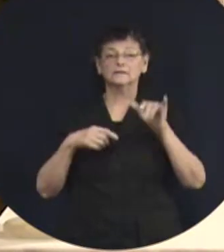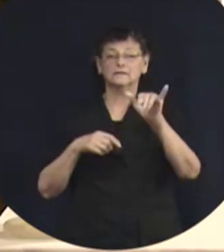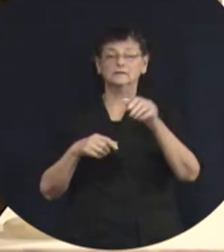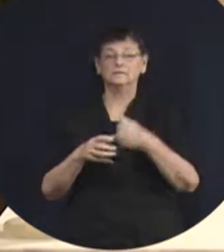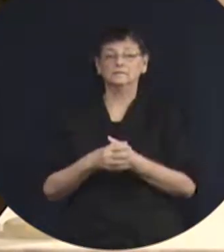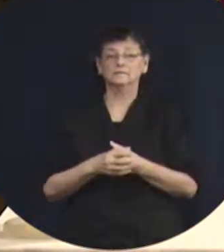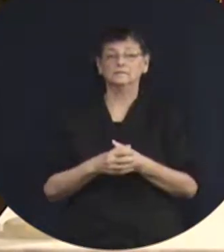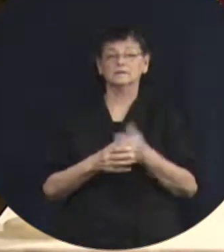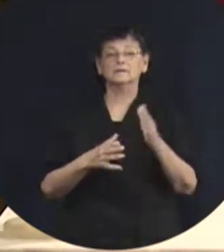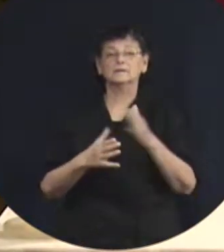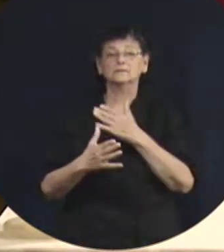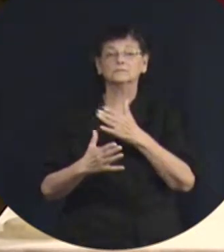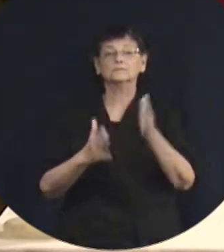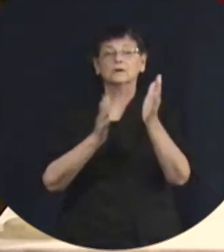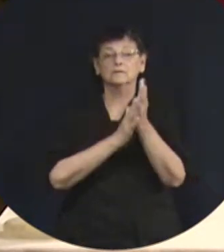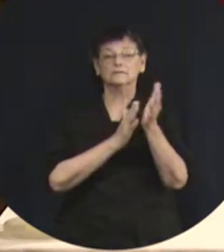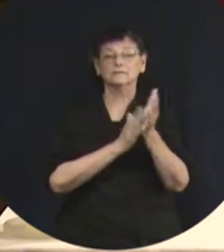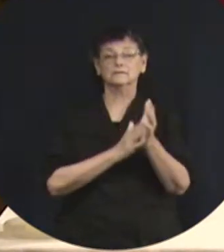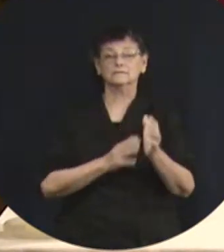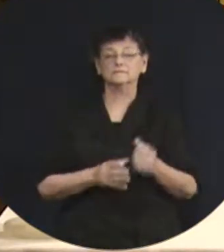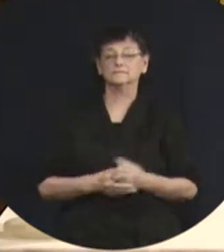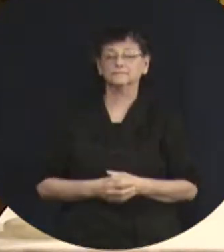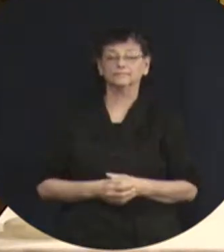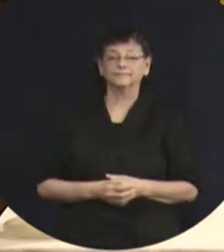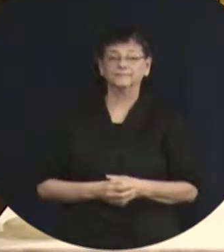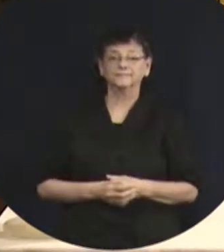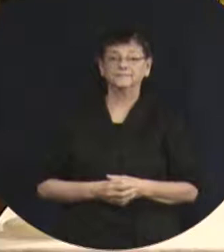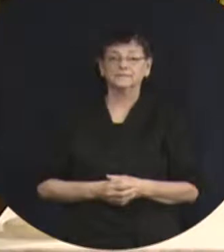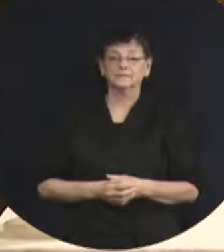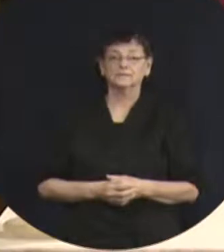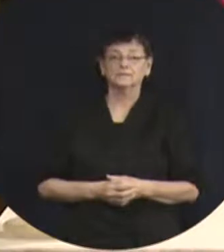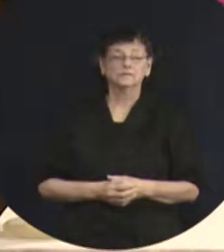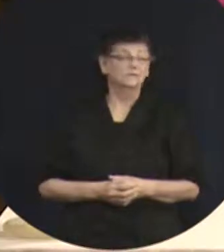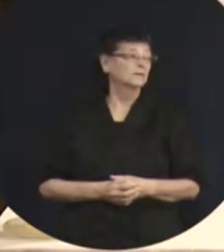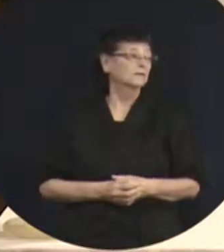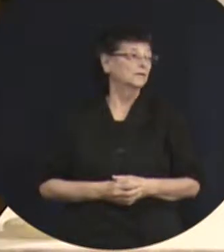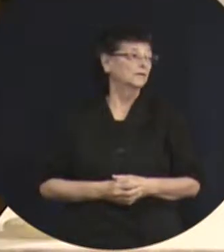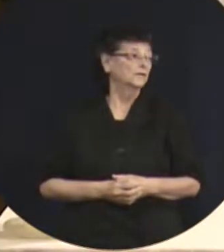vida eterna y cantar tus alabanzas.